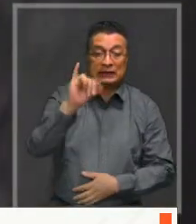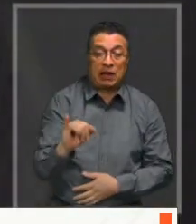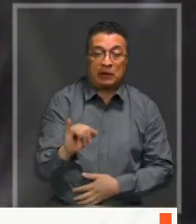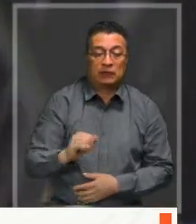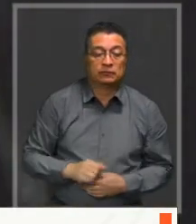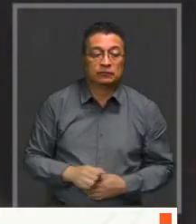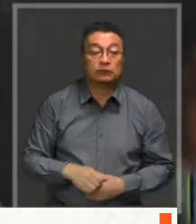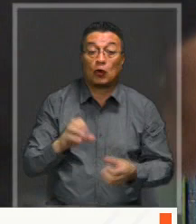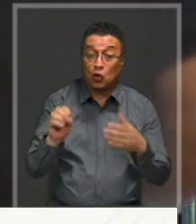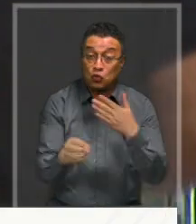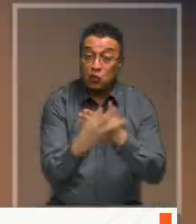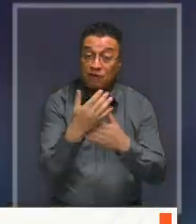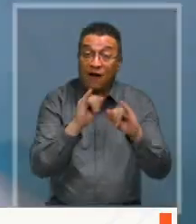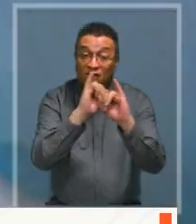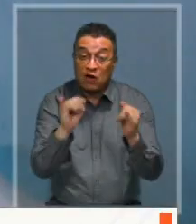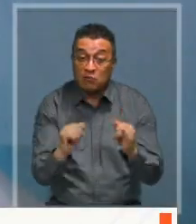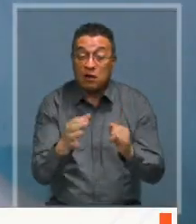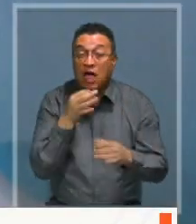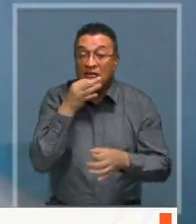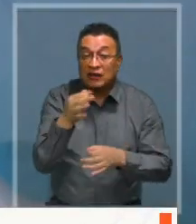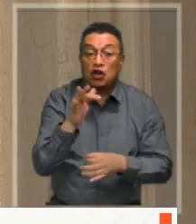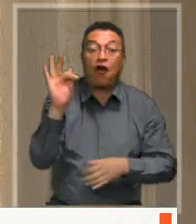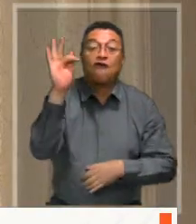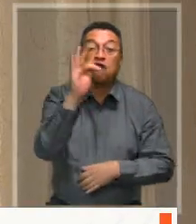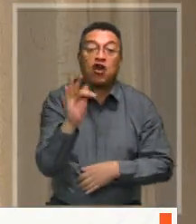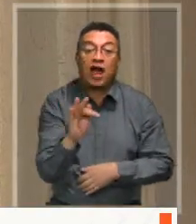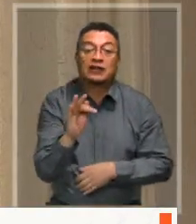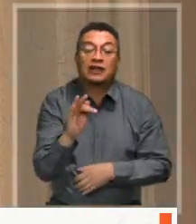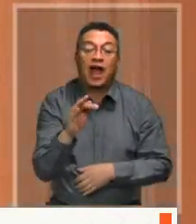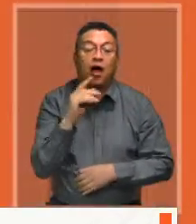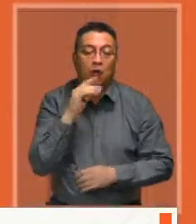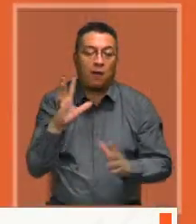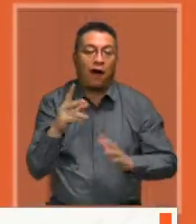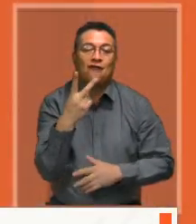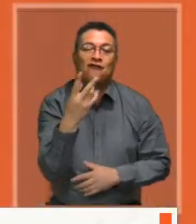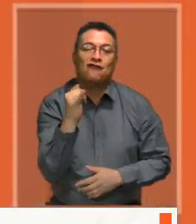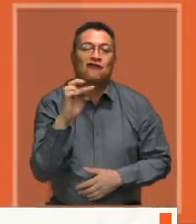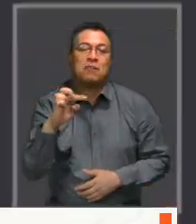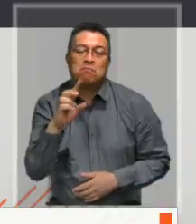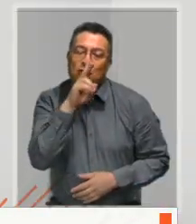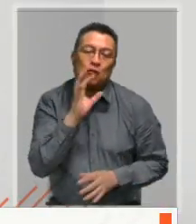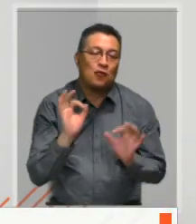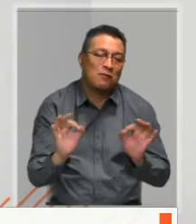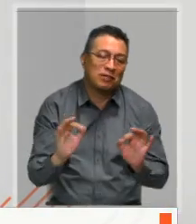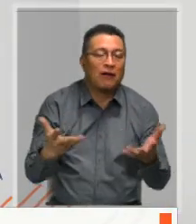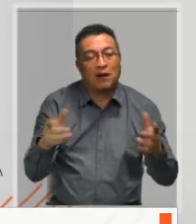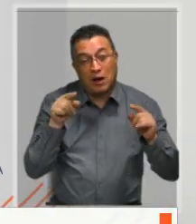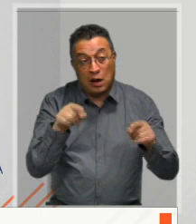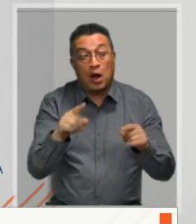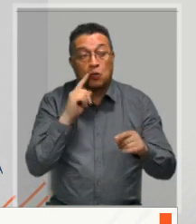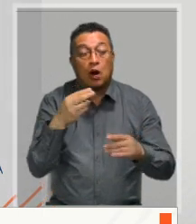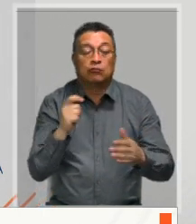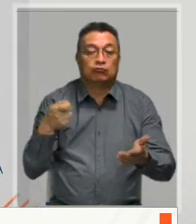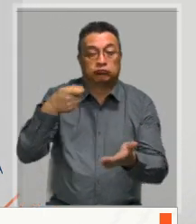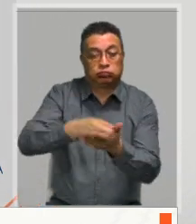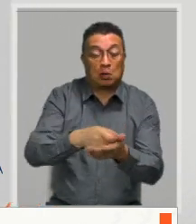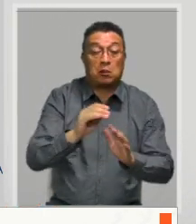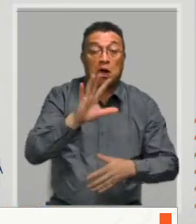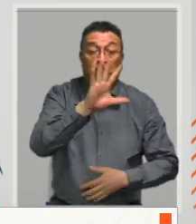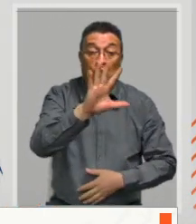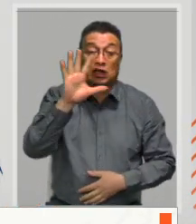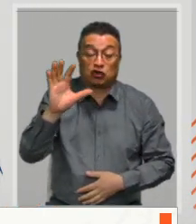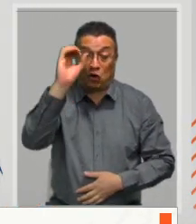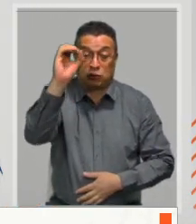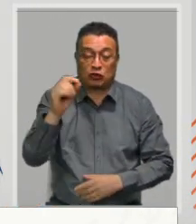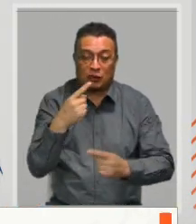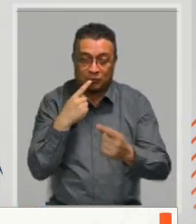esta nueva modalidad, que algunos llaman FONASA Premium, las personas que opten por esta opción accederían a una cobertura del 55% en